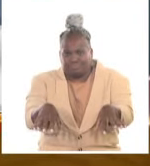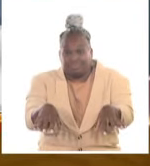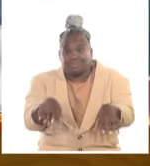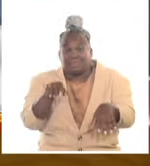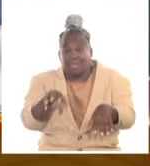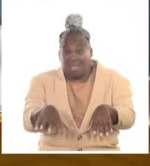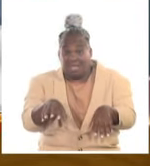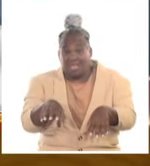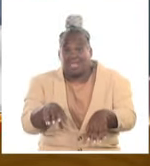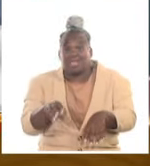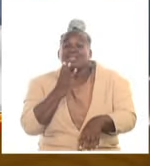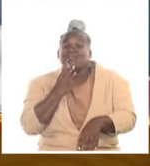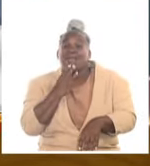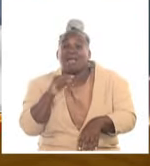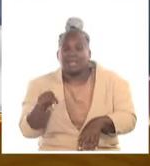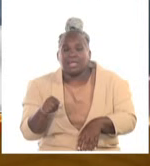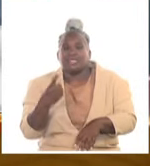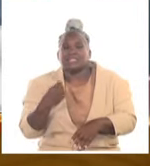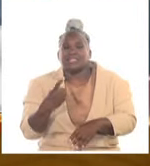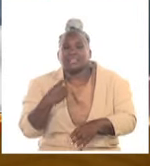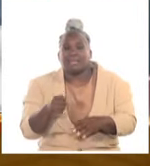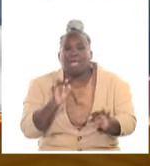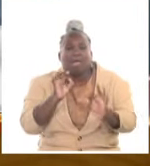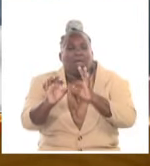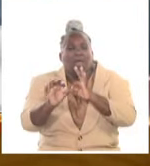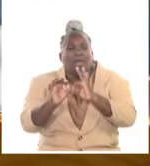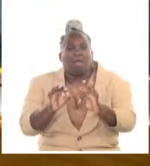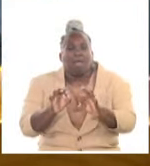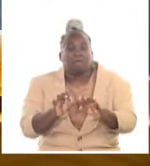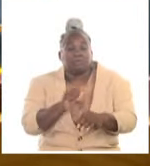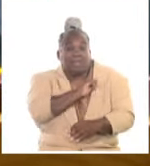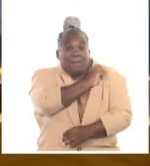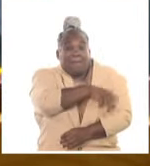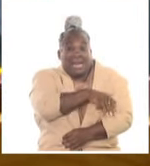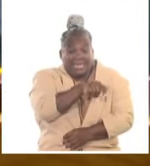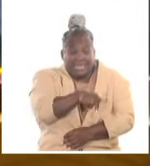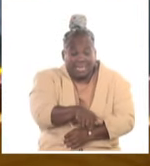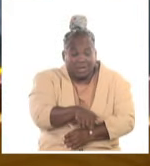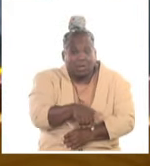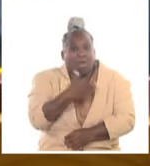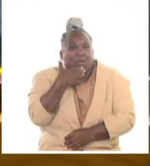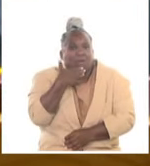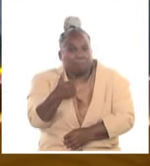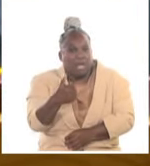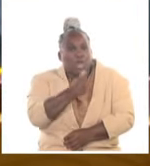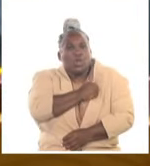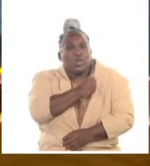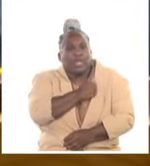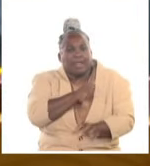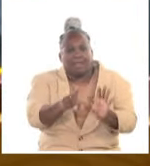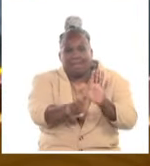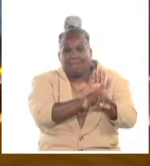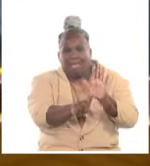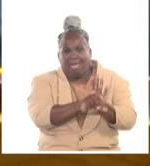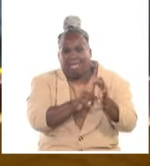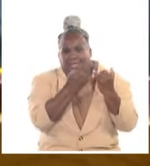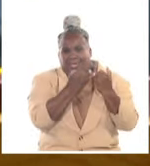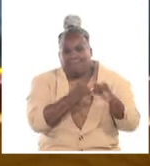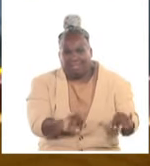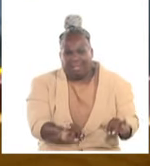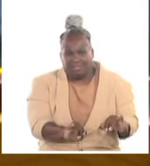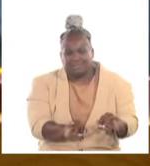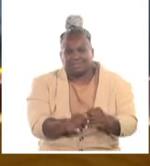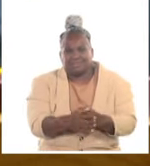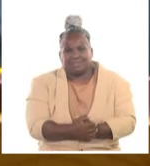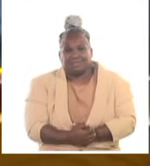ver materializadas sus necesidades de seguridad. Los palestinos deben ver satisfechas sus aspiraciones legítimas de independencia y soberanía plenas,